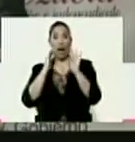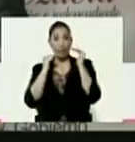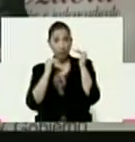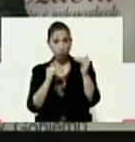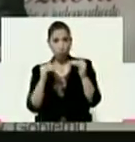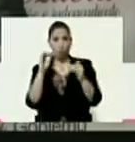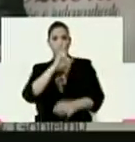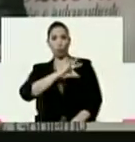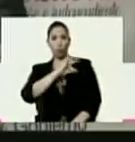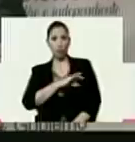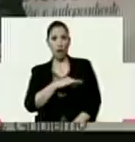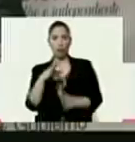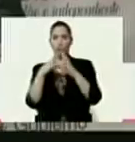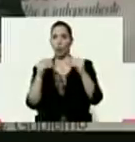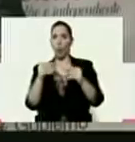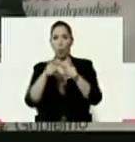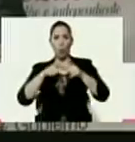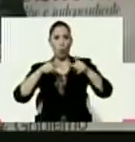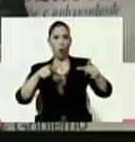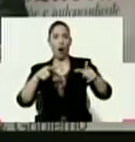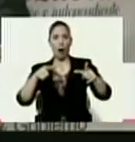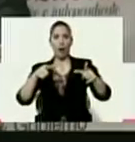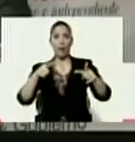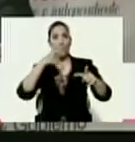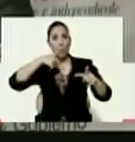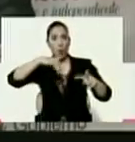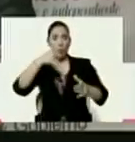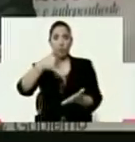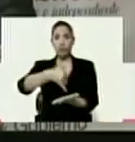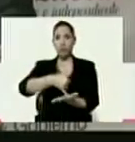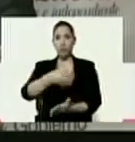a aquellas sectores de la población más vulnerable. Así que,